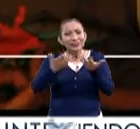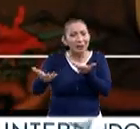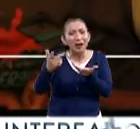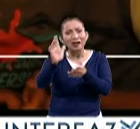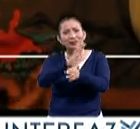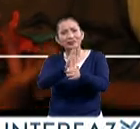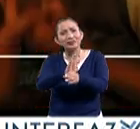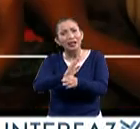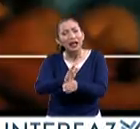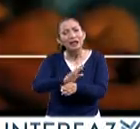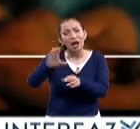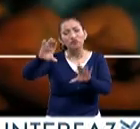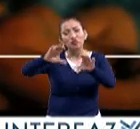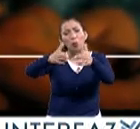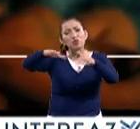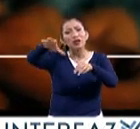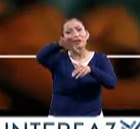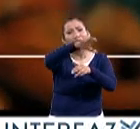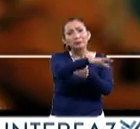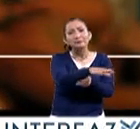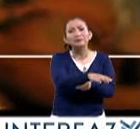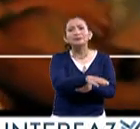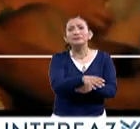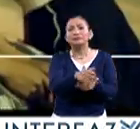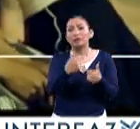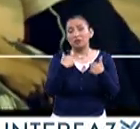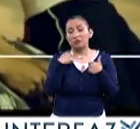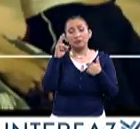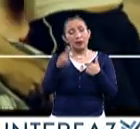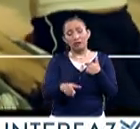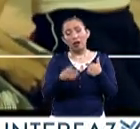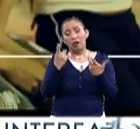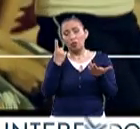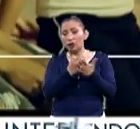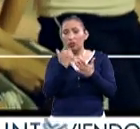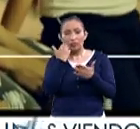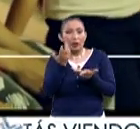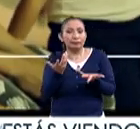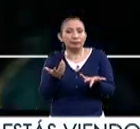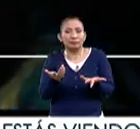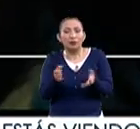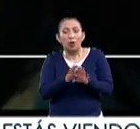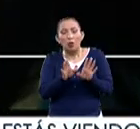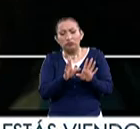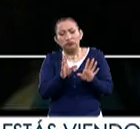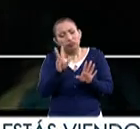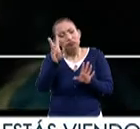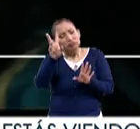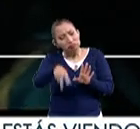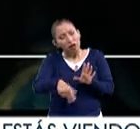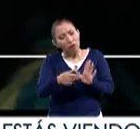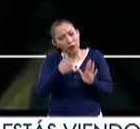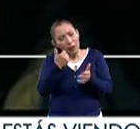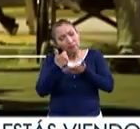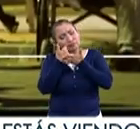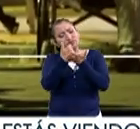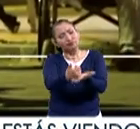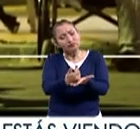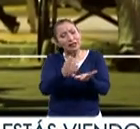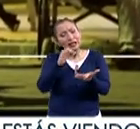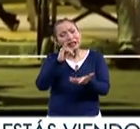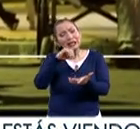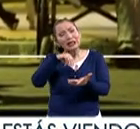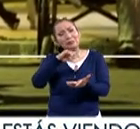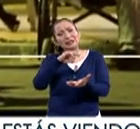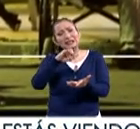el cine a las comunidades, y yo realmente lo único que quisiera pues es reiterar la solidaridad del